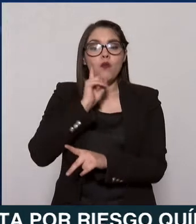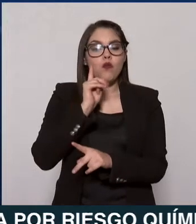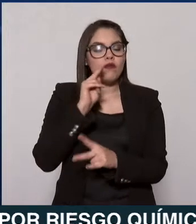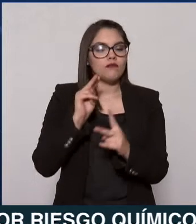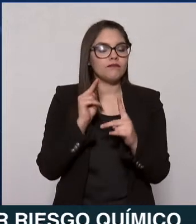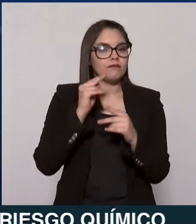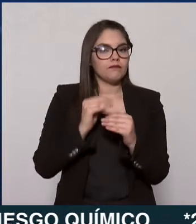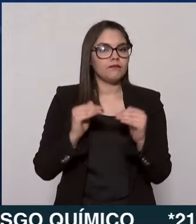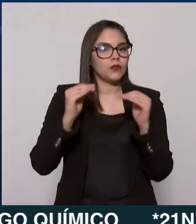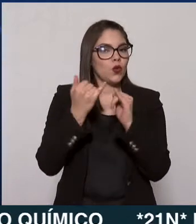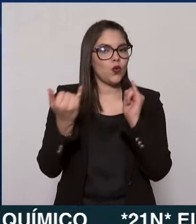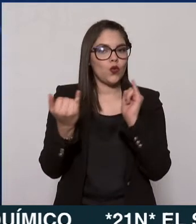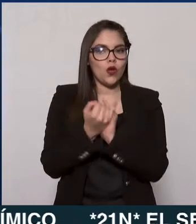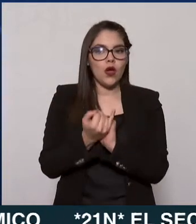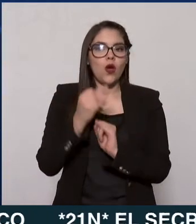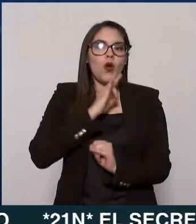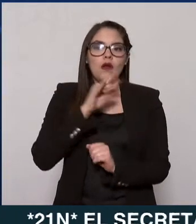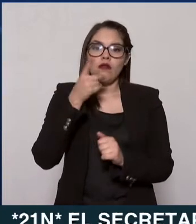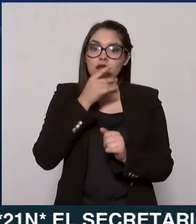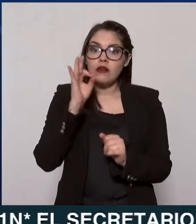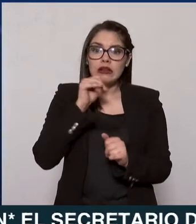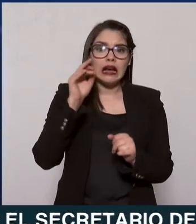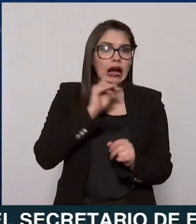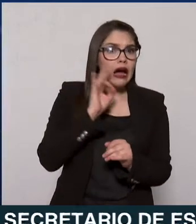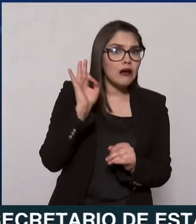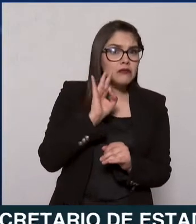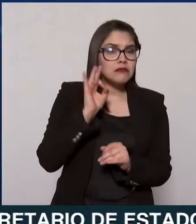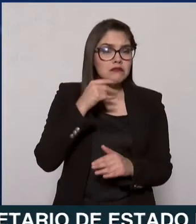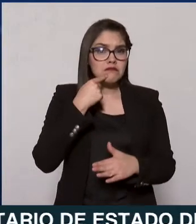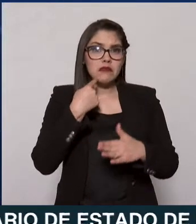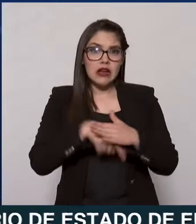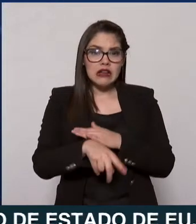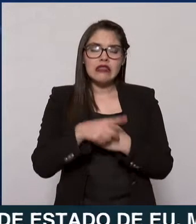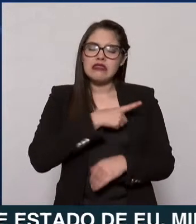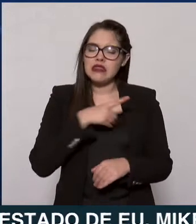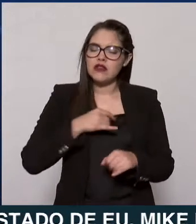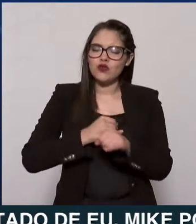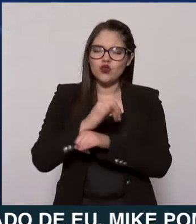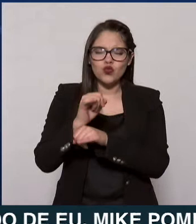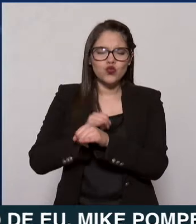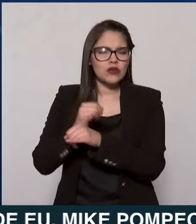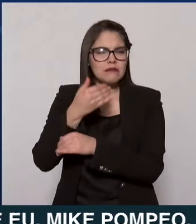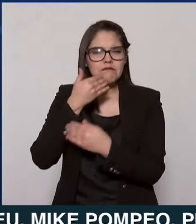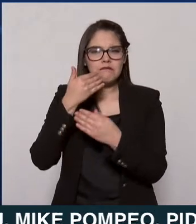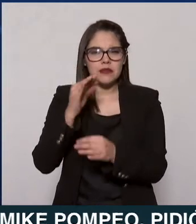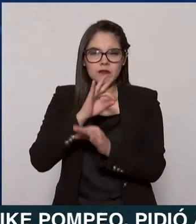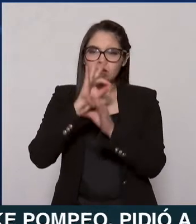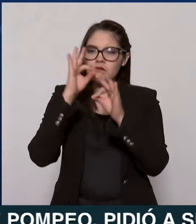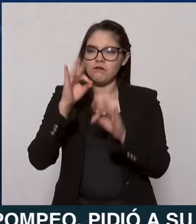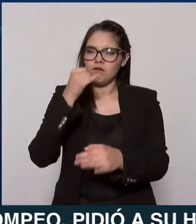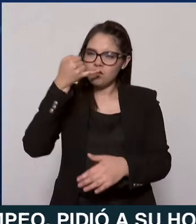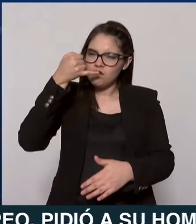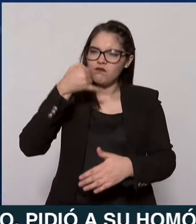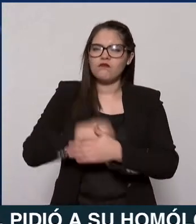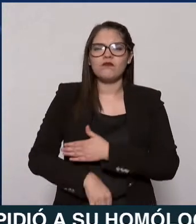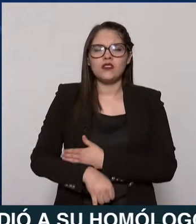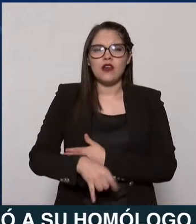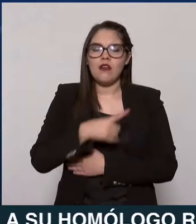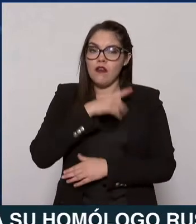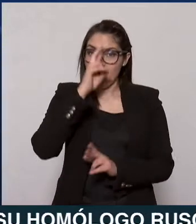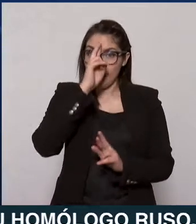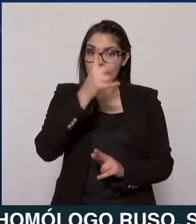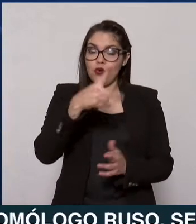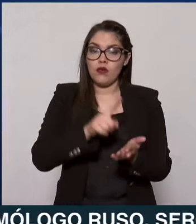y sea eficiente en la recepción de denuncias, que investigue con profesionalismo y con un rigor científico, respete los